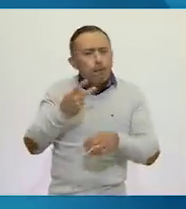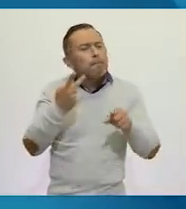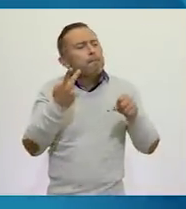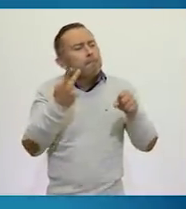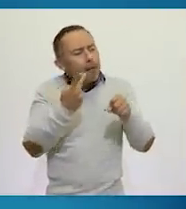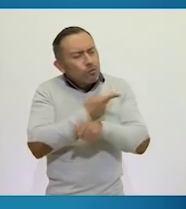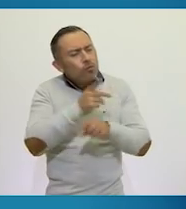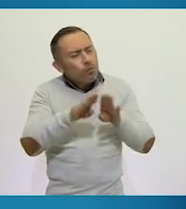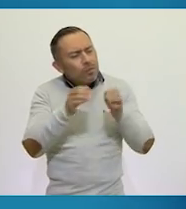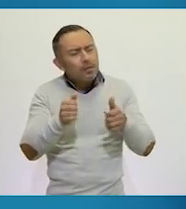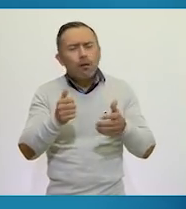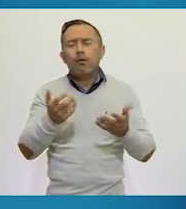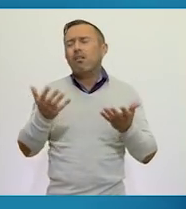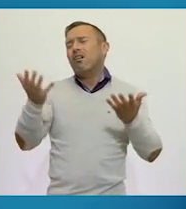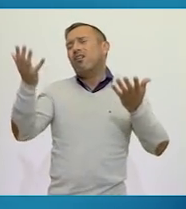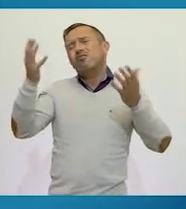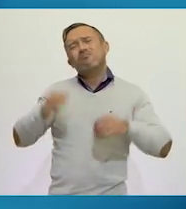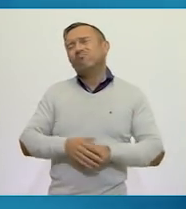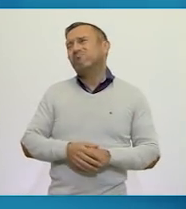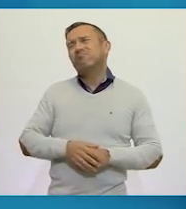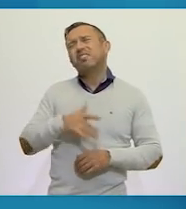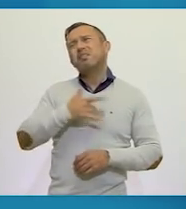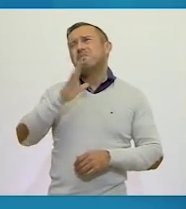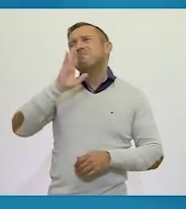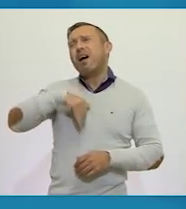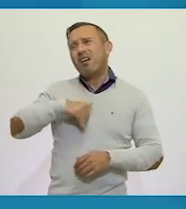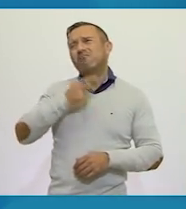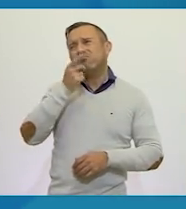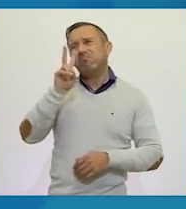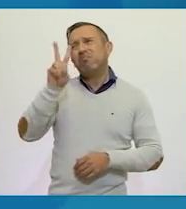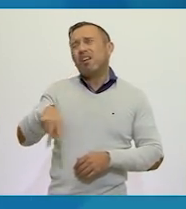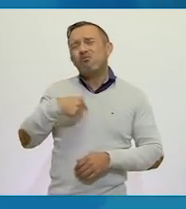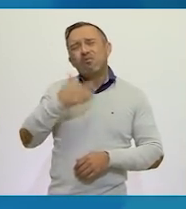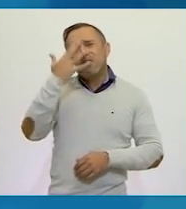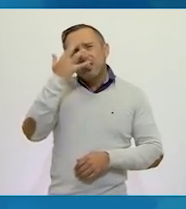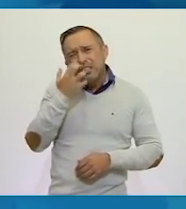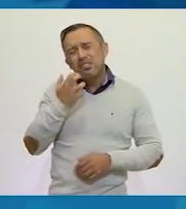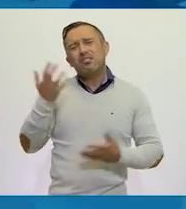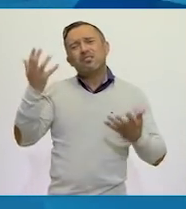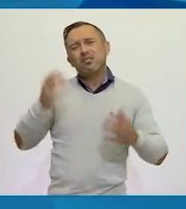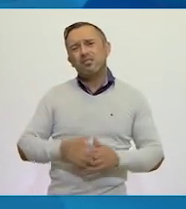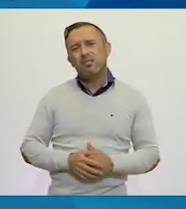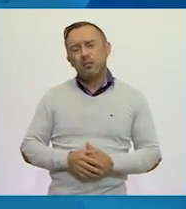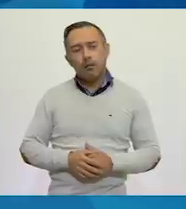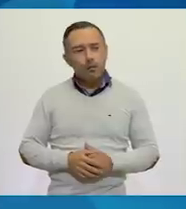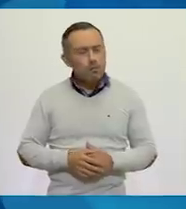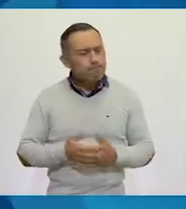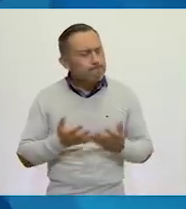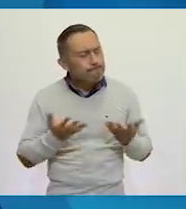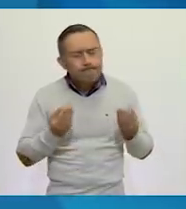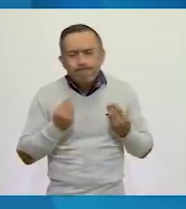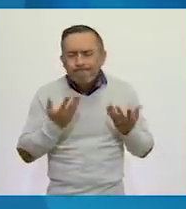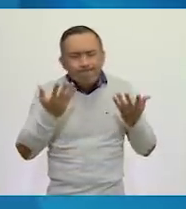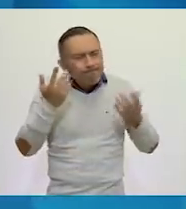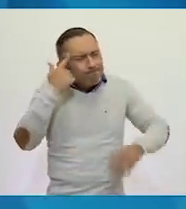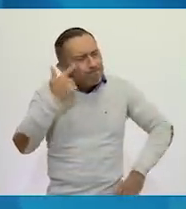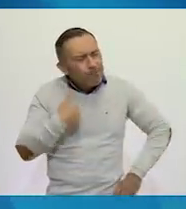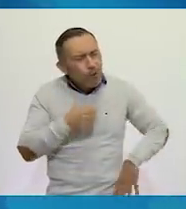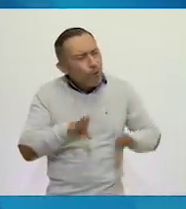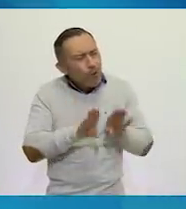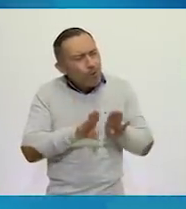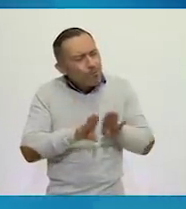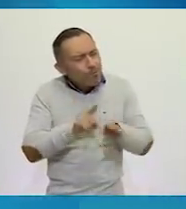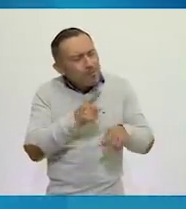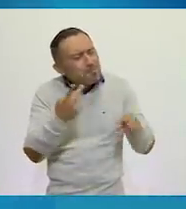¿Cómo te va? Ay, pues muy mal, la verdad. Estoy bien triste, don Leopoldo. Ay, pero no me digas eso, Cupertino. Pues, ¿qué